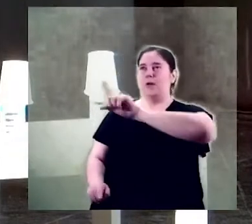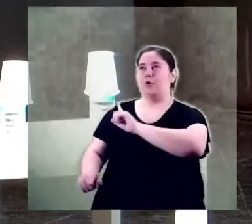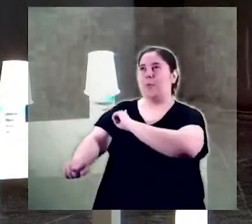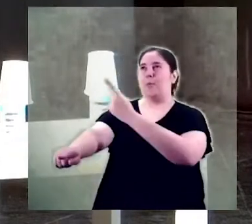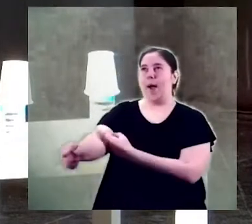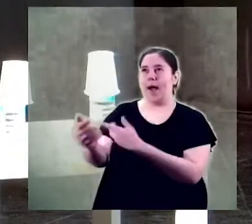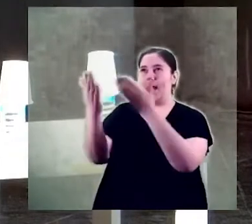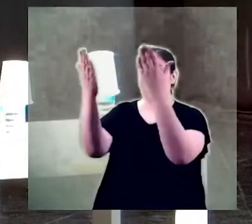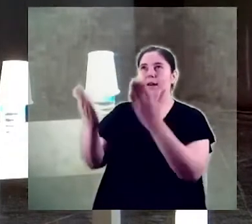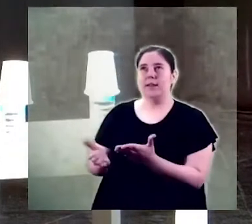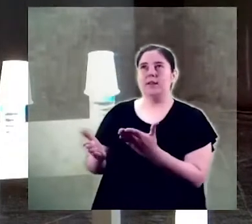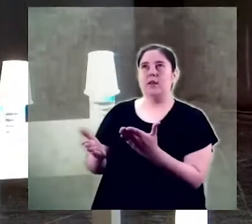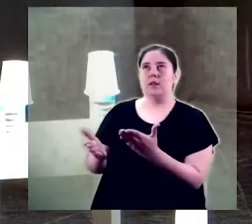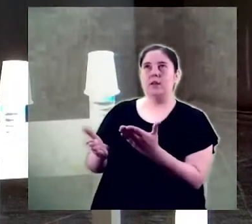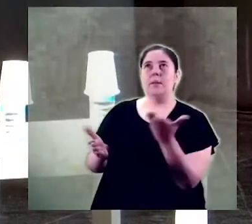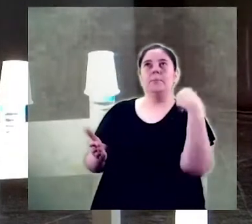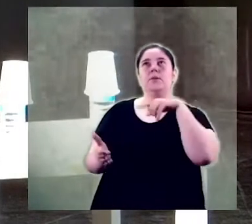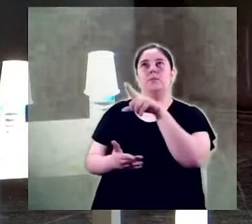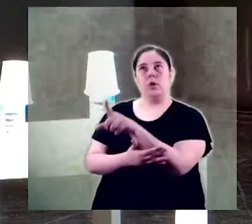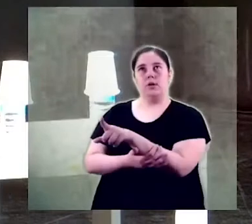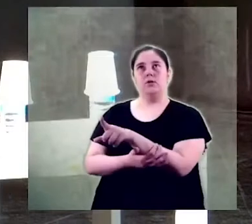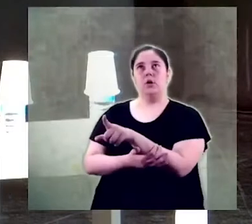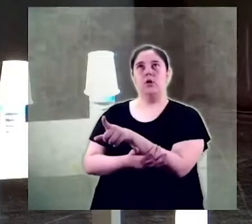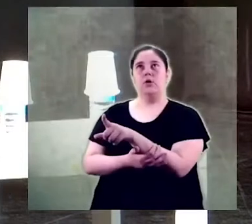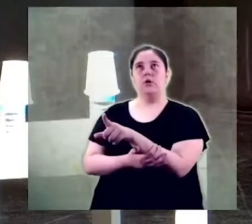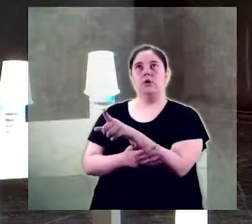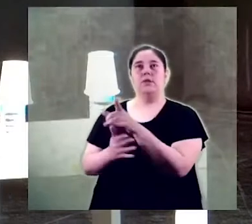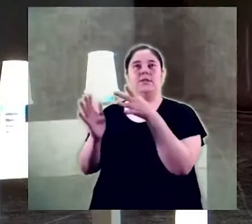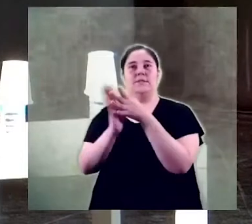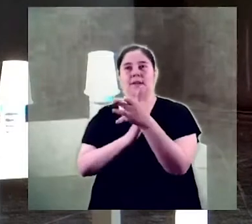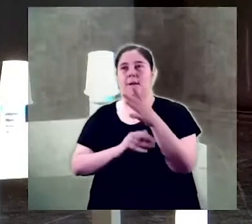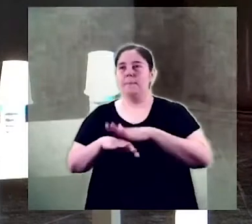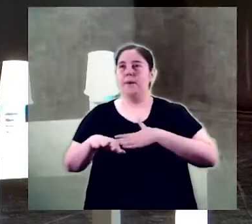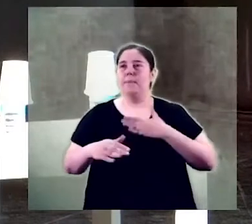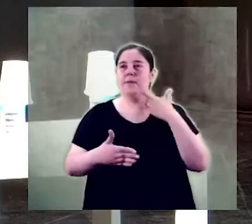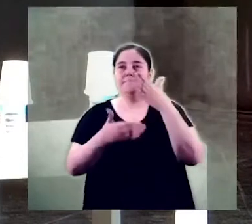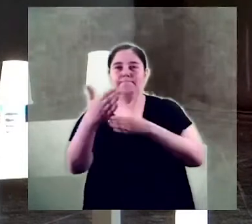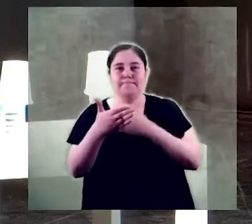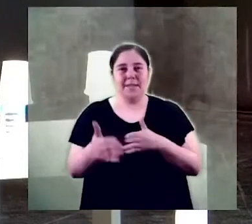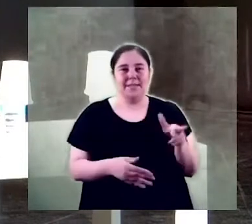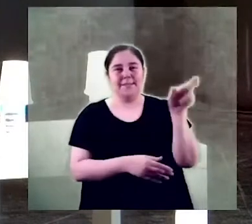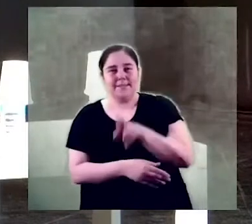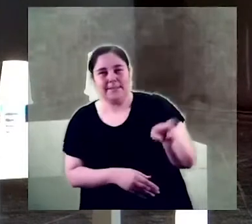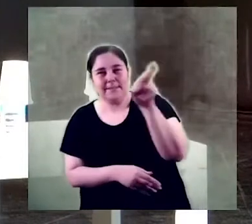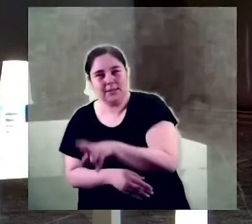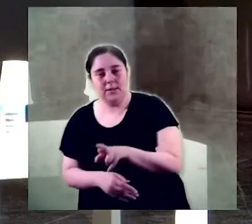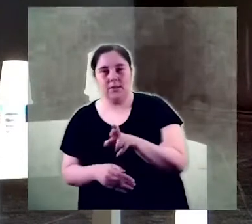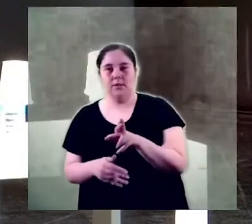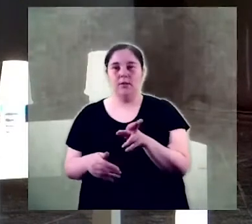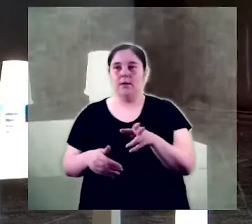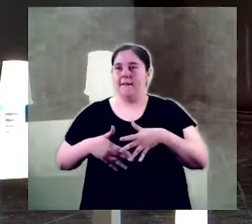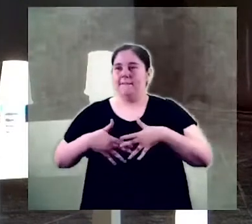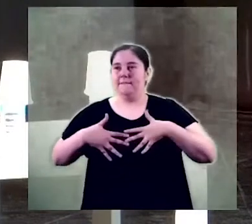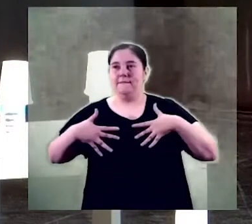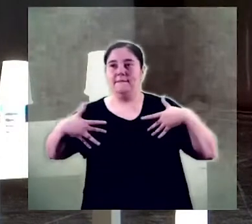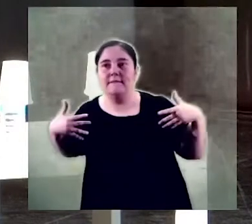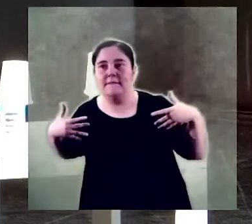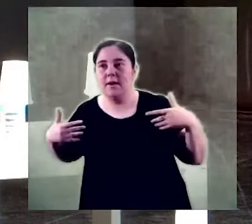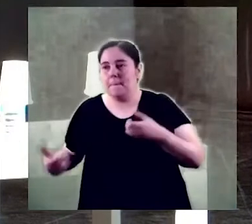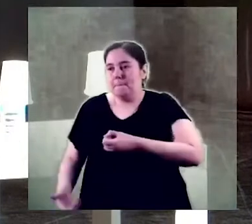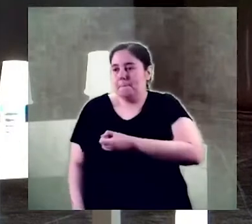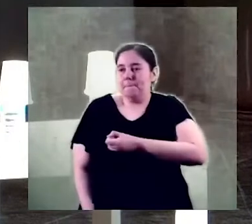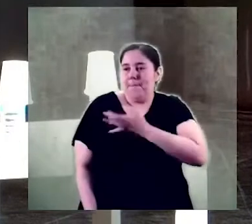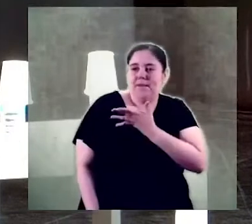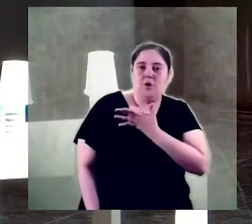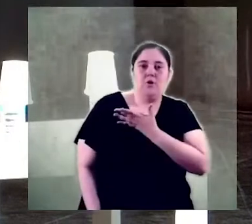vosotras tiene que ver con la insistencia de la pasión un tipo de afecto un algo adhesivo hacia las